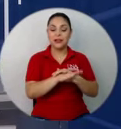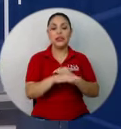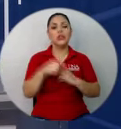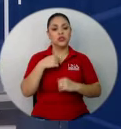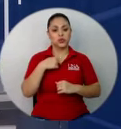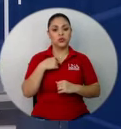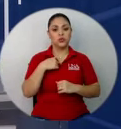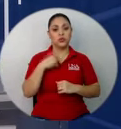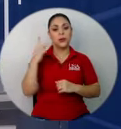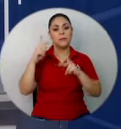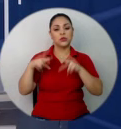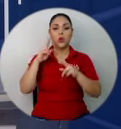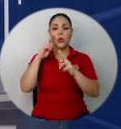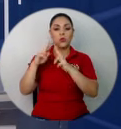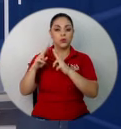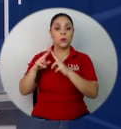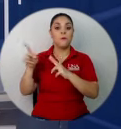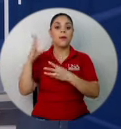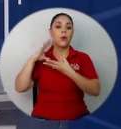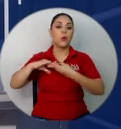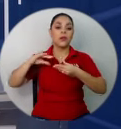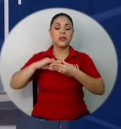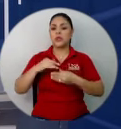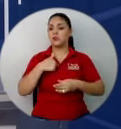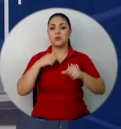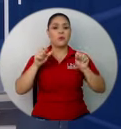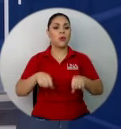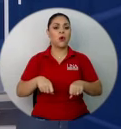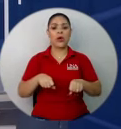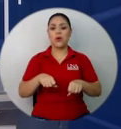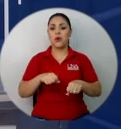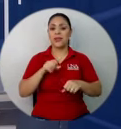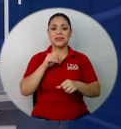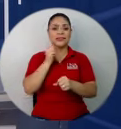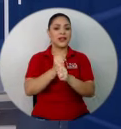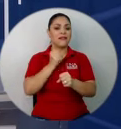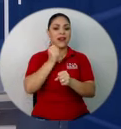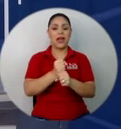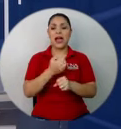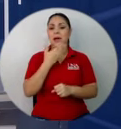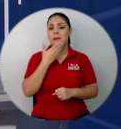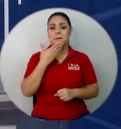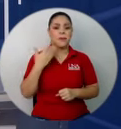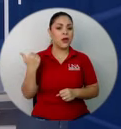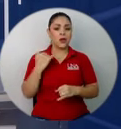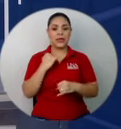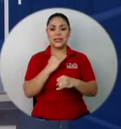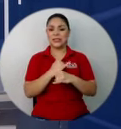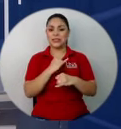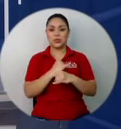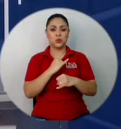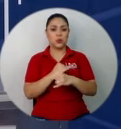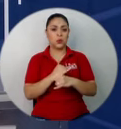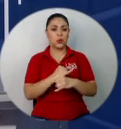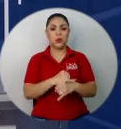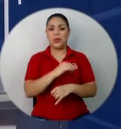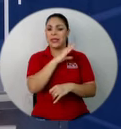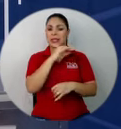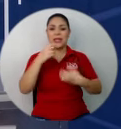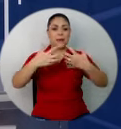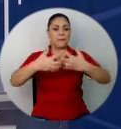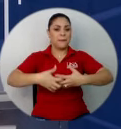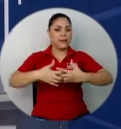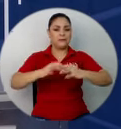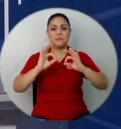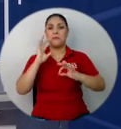Alguien que conozco siempre cuenta que usted puede tener la mejor institución o empresa, y si usted llega a la recepción y la mata está seca